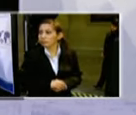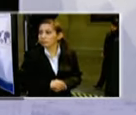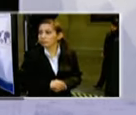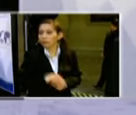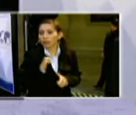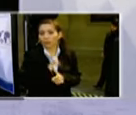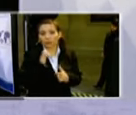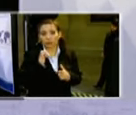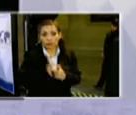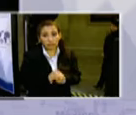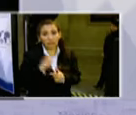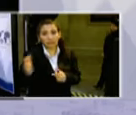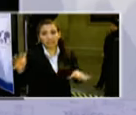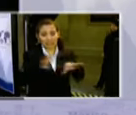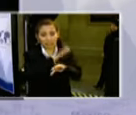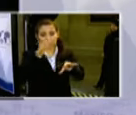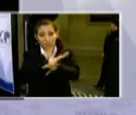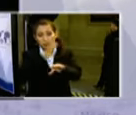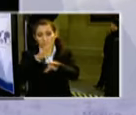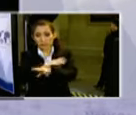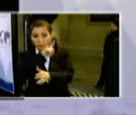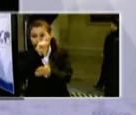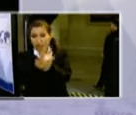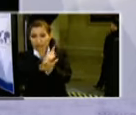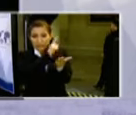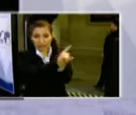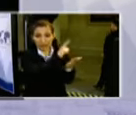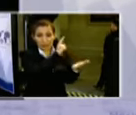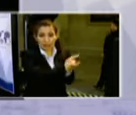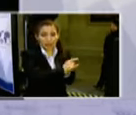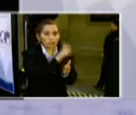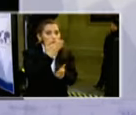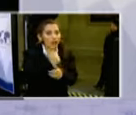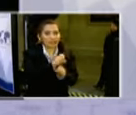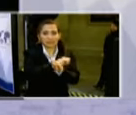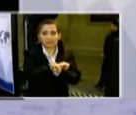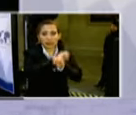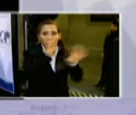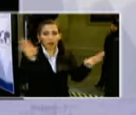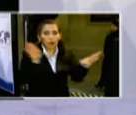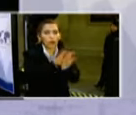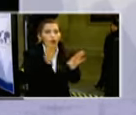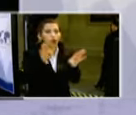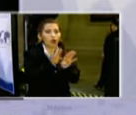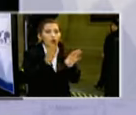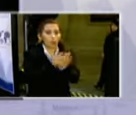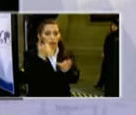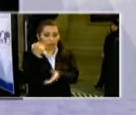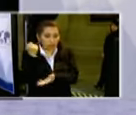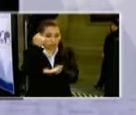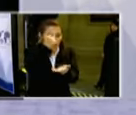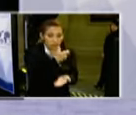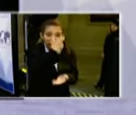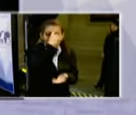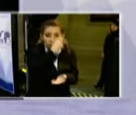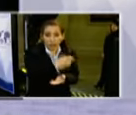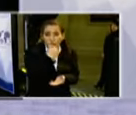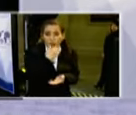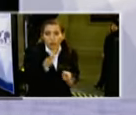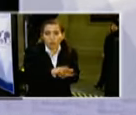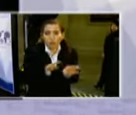Entonces, a pesar de las reformas estructurales, no queda claro cómo los capitales llegarán a México de la manera en que